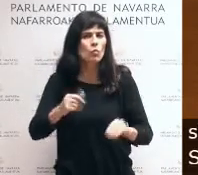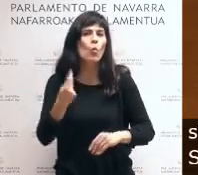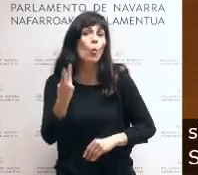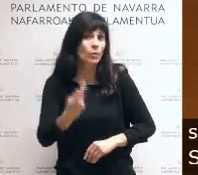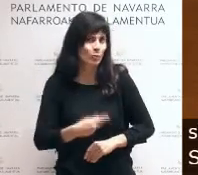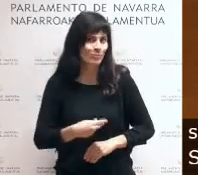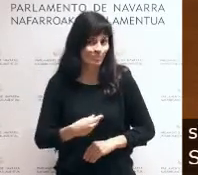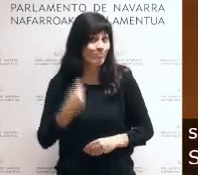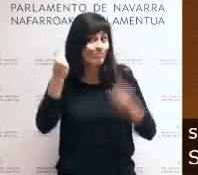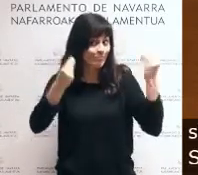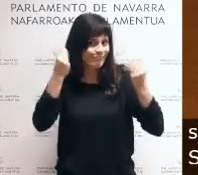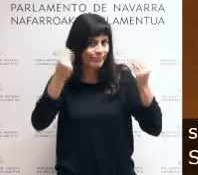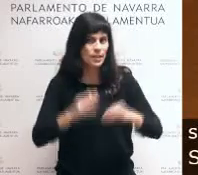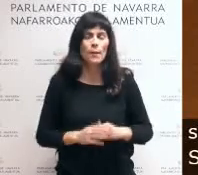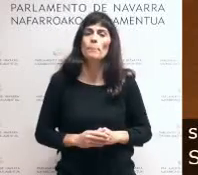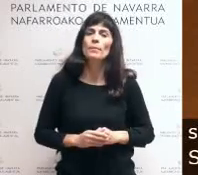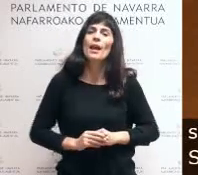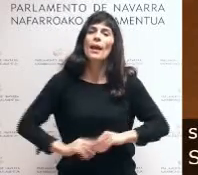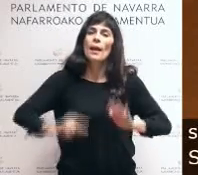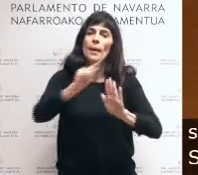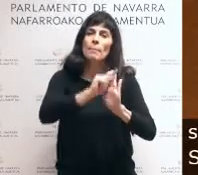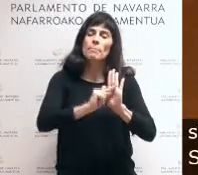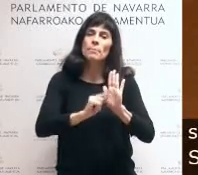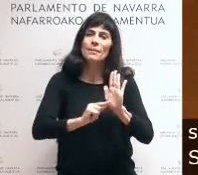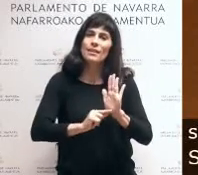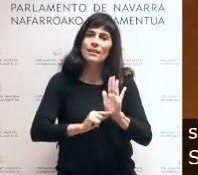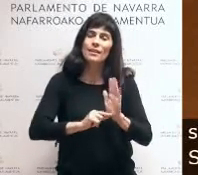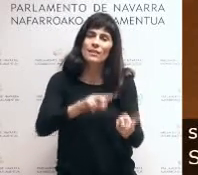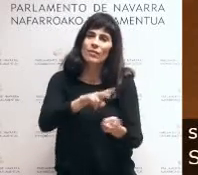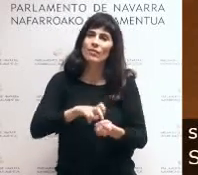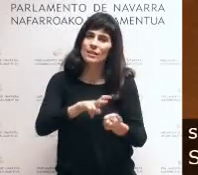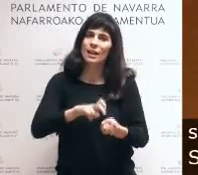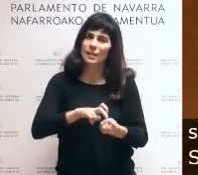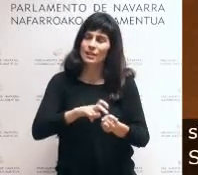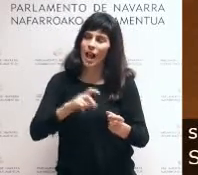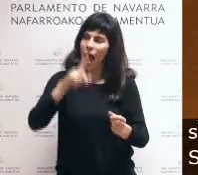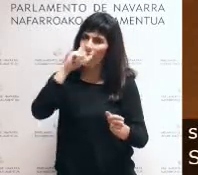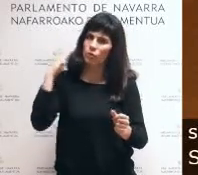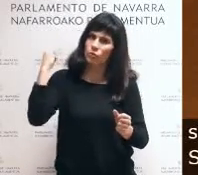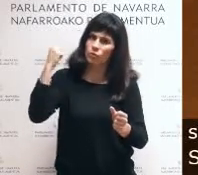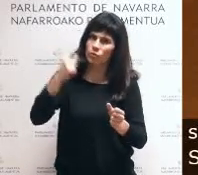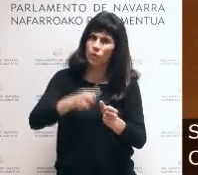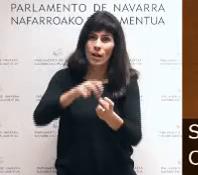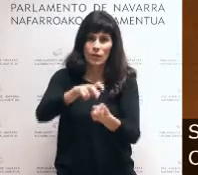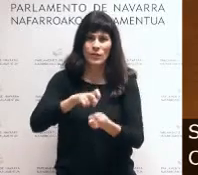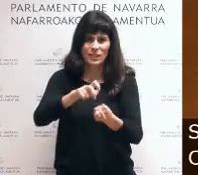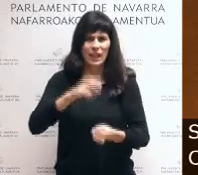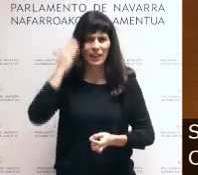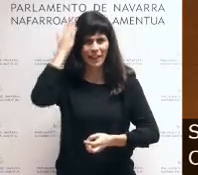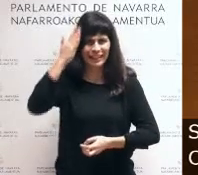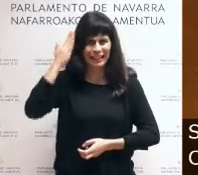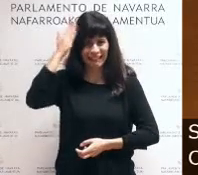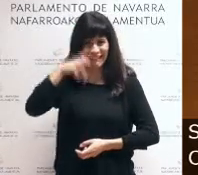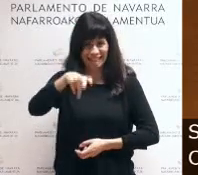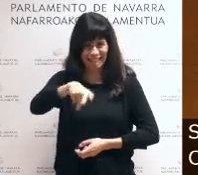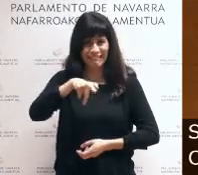Con estas medidas fiscales de todos estos años han gripado la fiscalidad navarra. Lo miran solamente desde